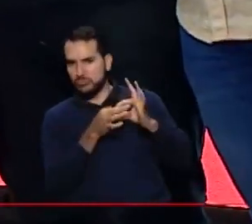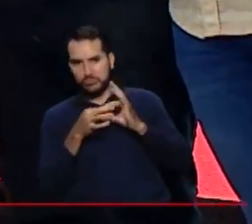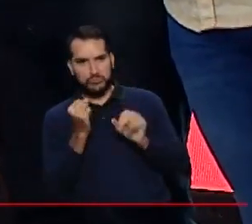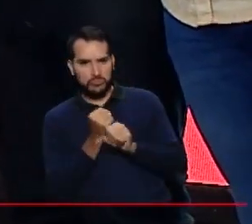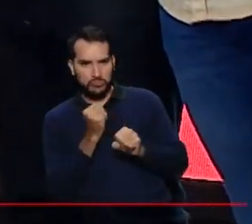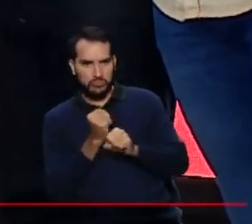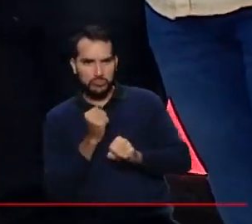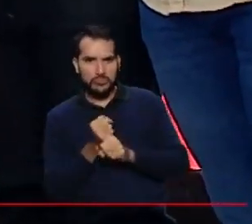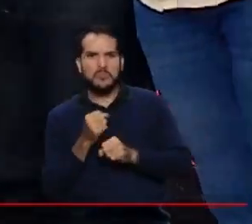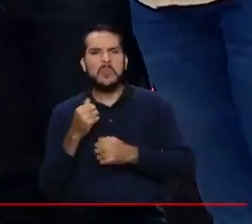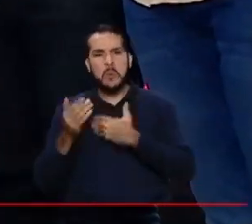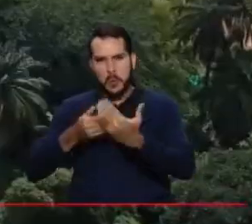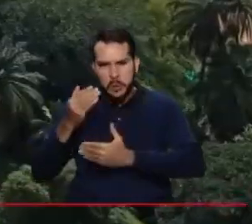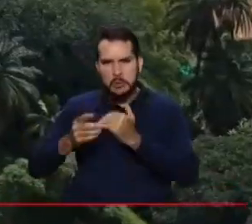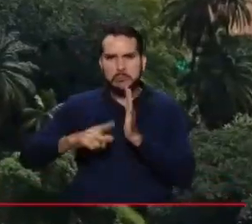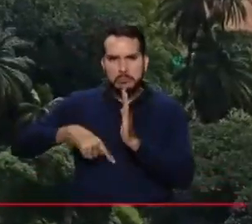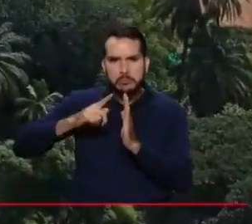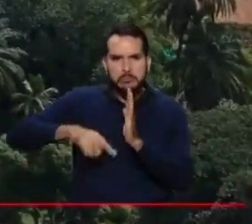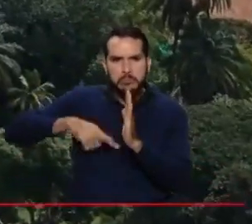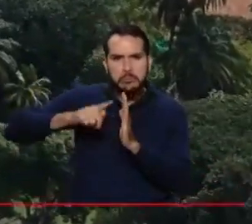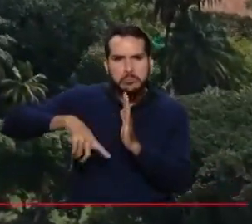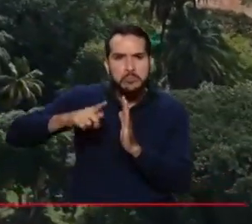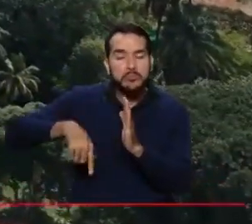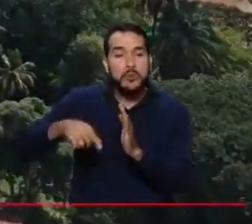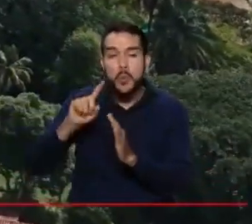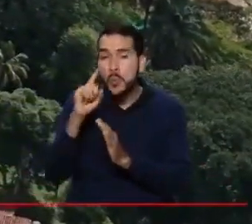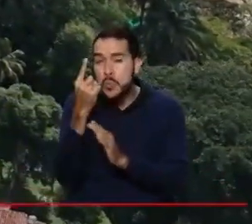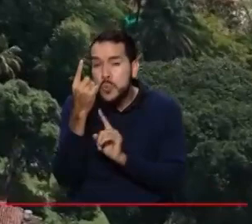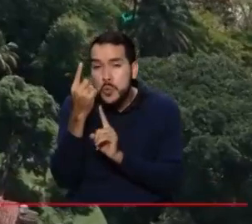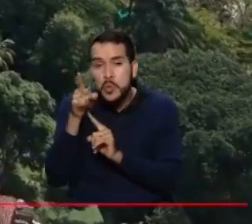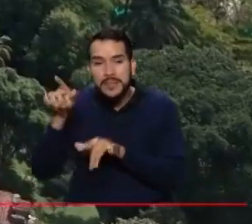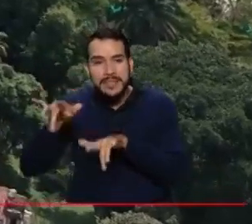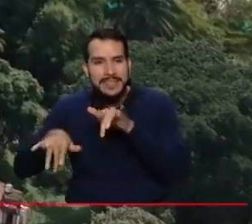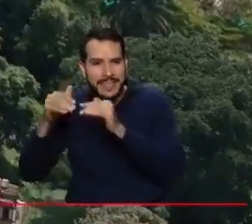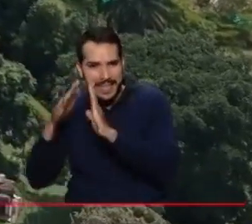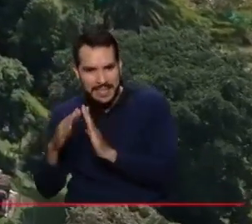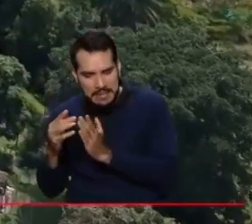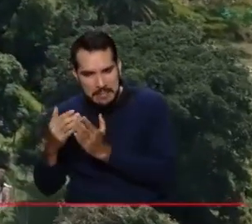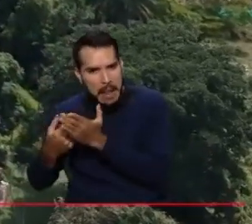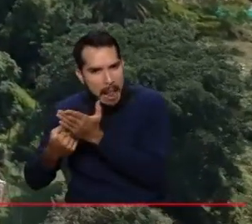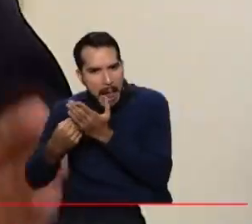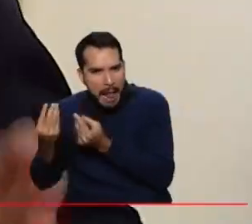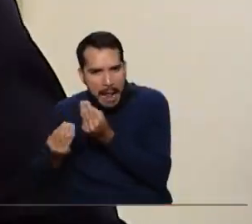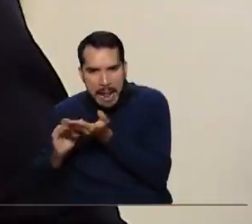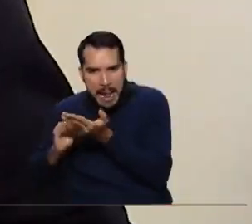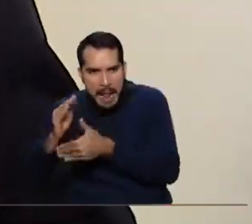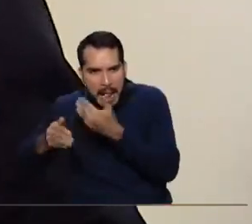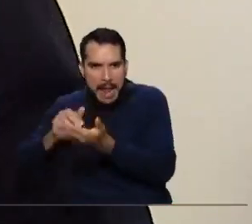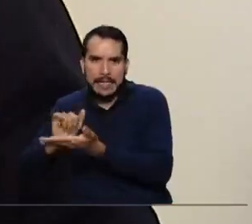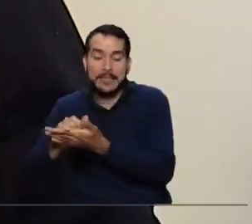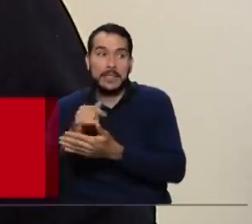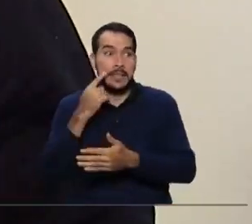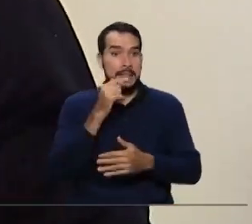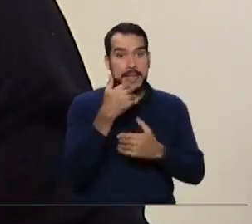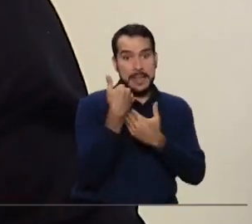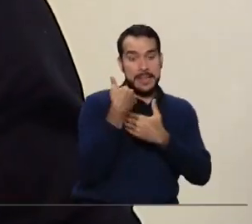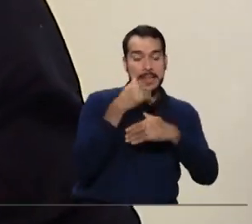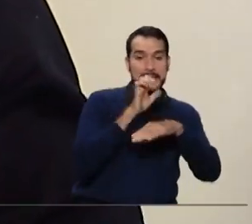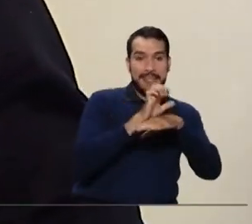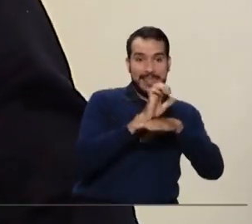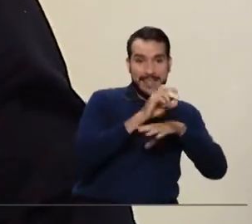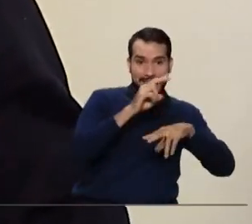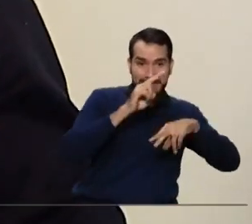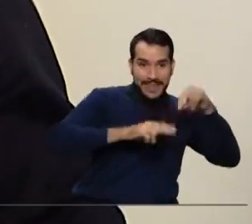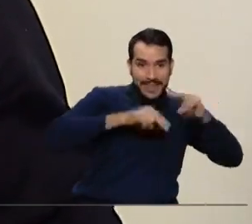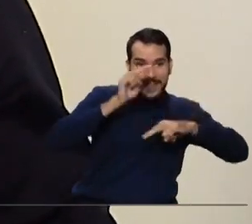agotar y solo uno de ellos se adelanta ante la Secretaría de Vivienda. Desde que una constructora radica documentos se demora en la